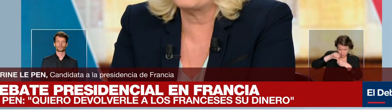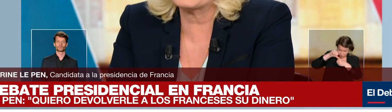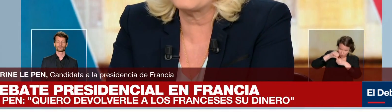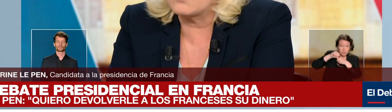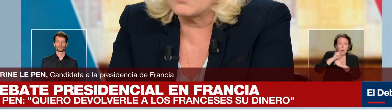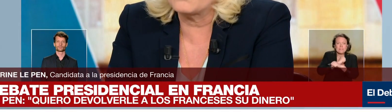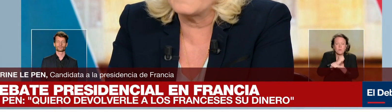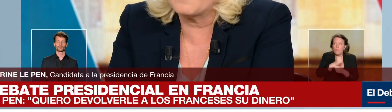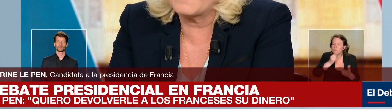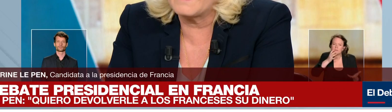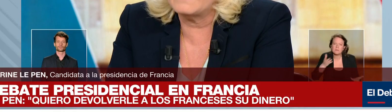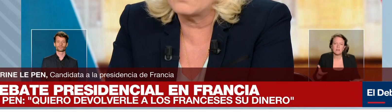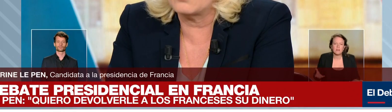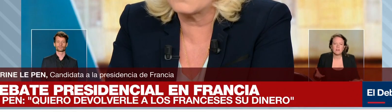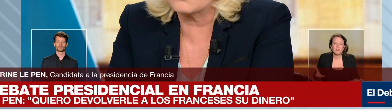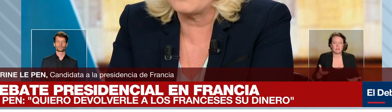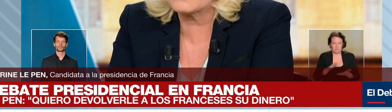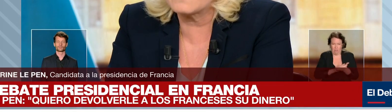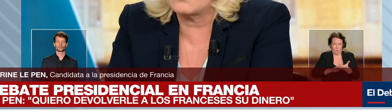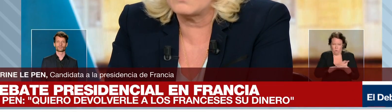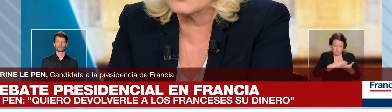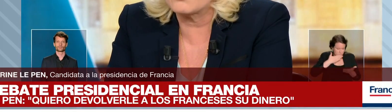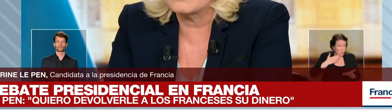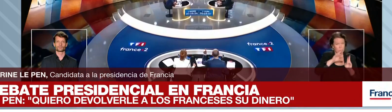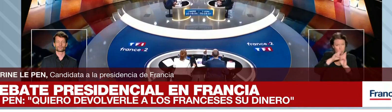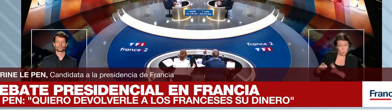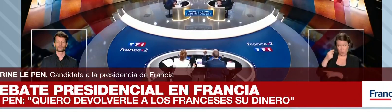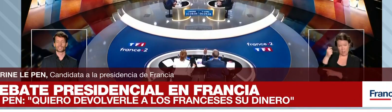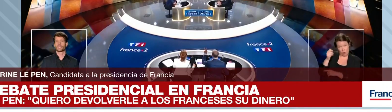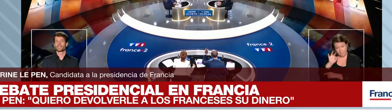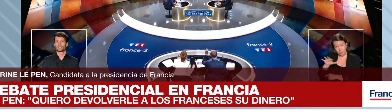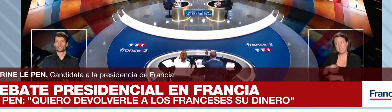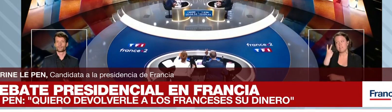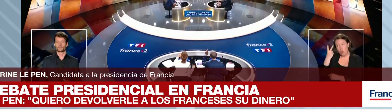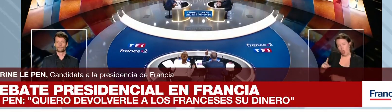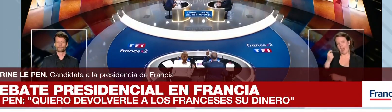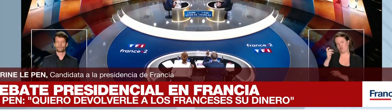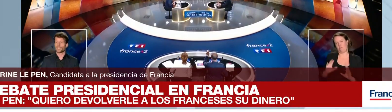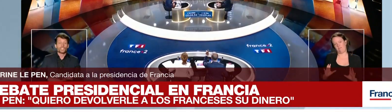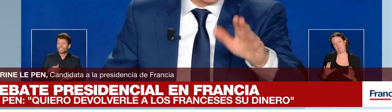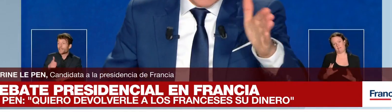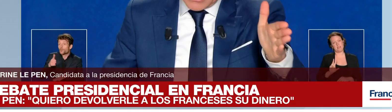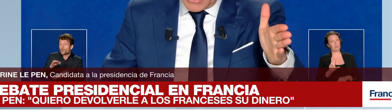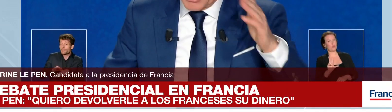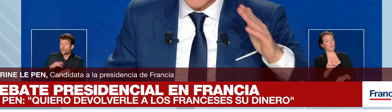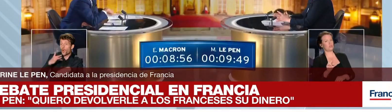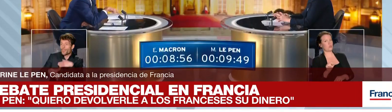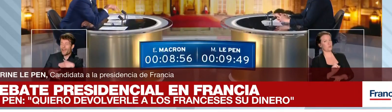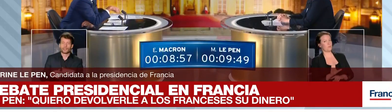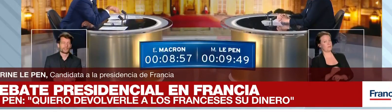gasolina. Era más sencillo devolverles de manera perenne su dinero. Tiene usted un pequeño